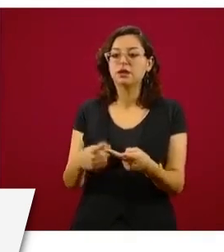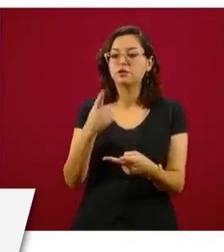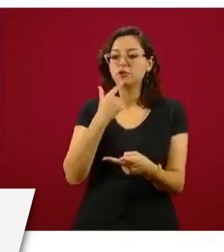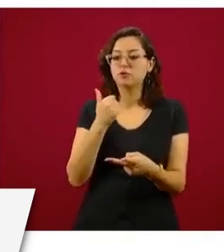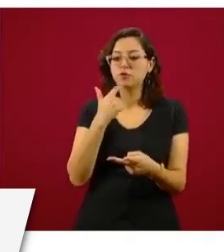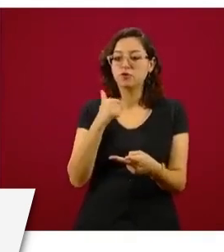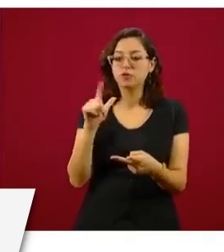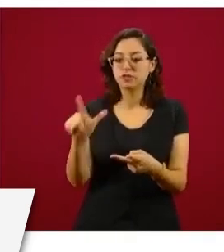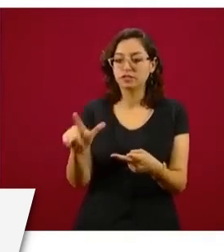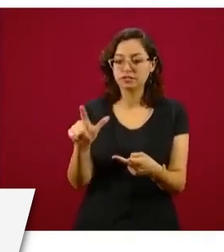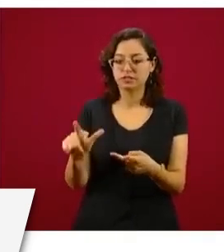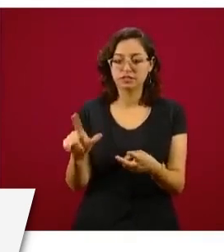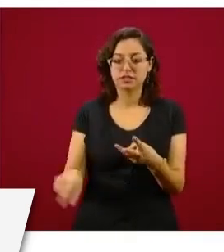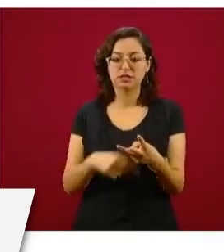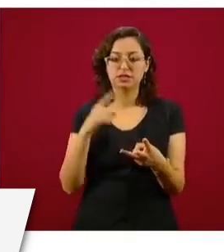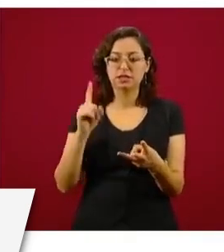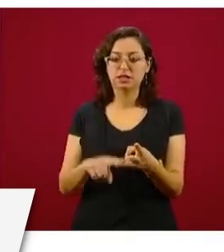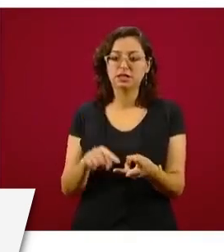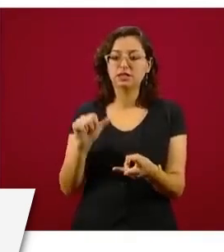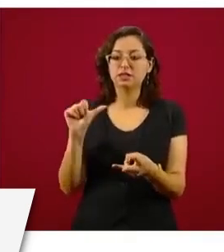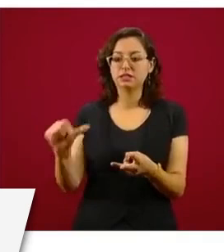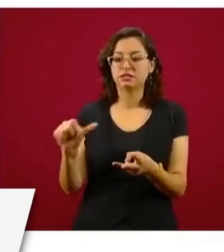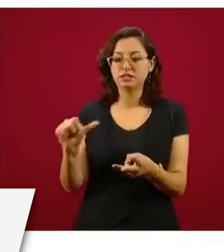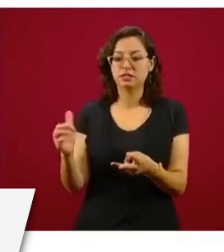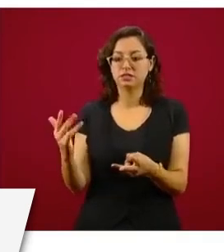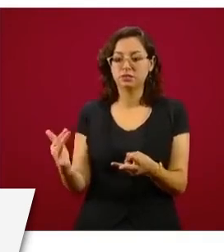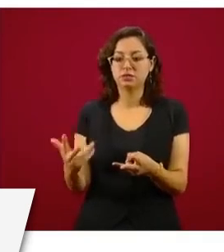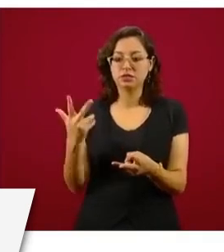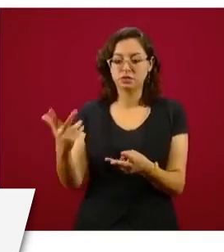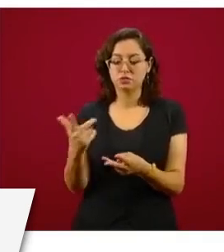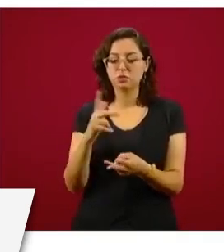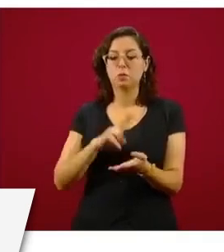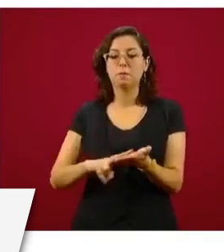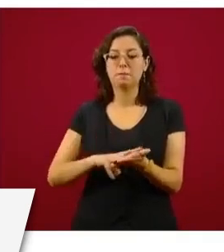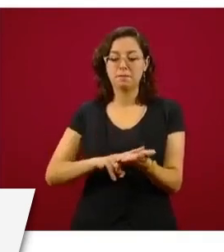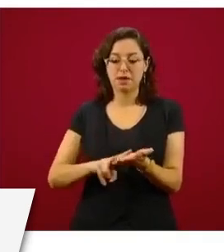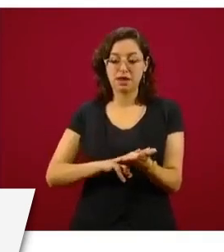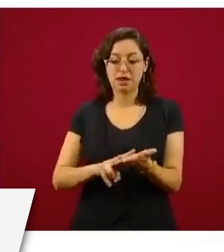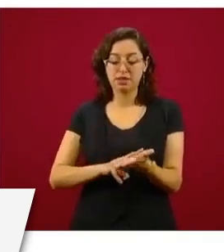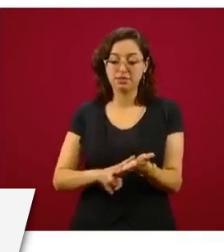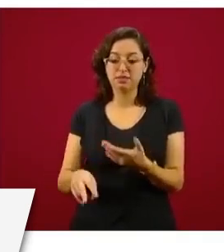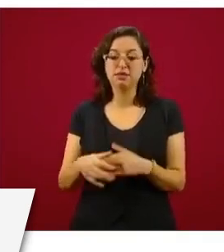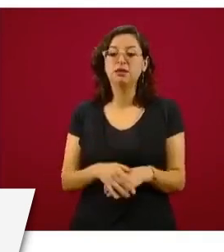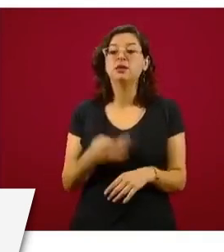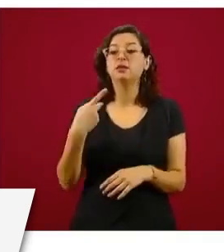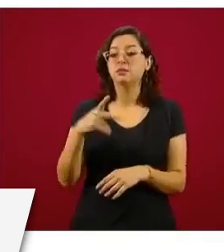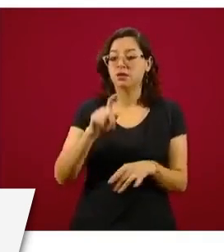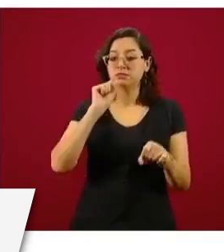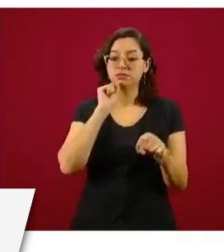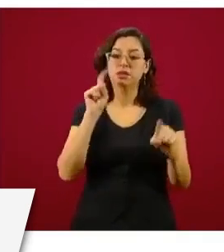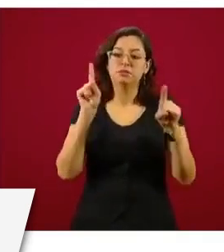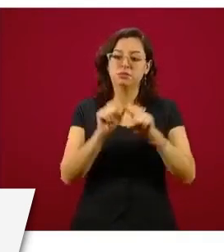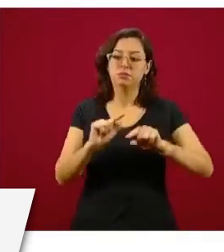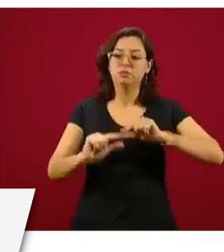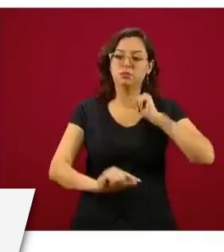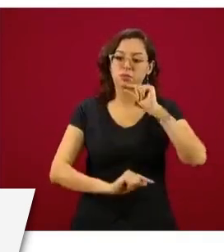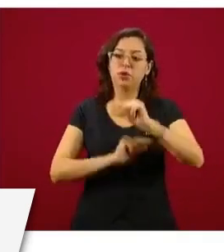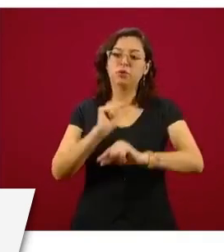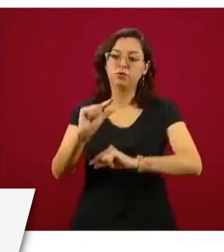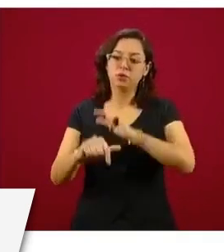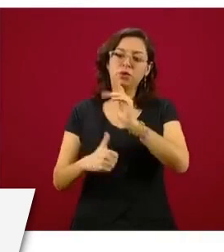y 16.58 para la regular, pero también ese pequeño incremento que se ha venido dando